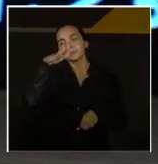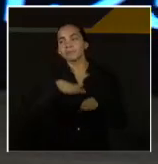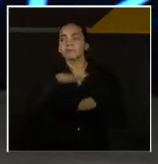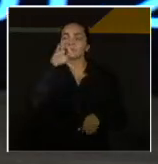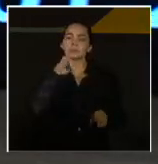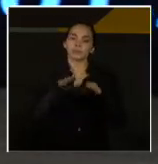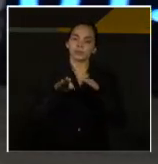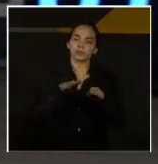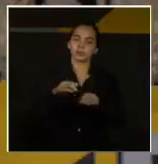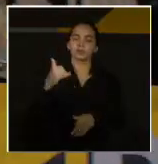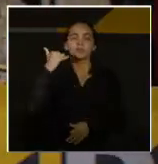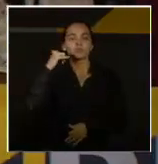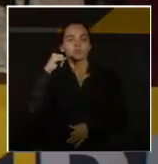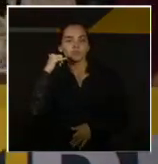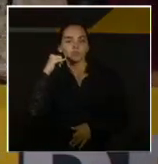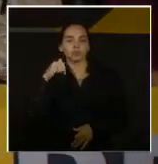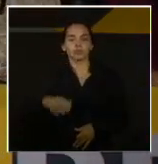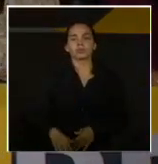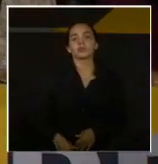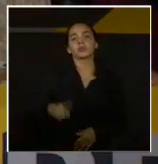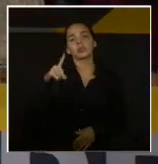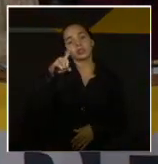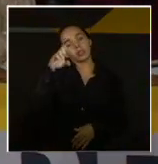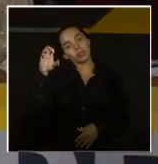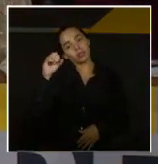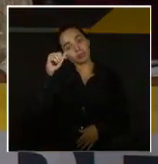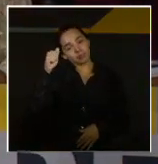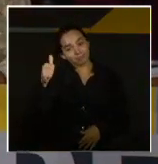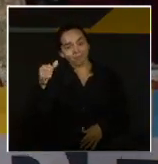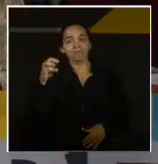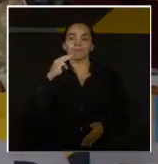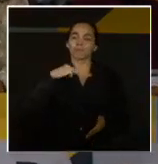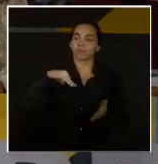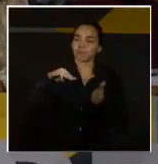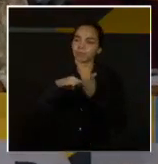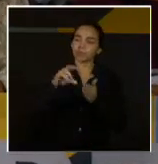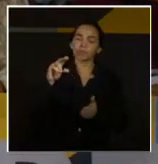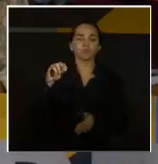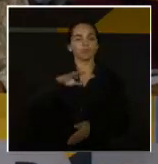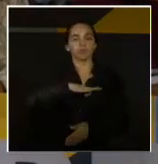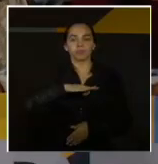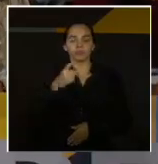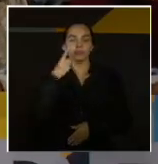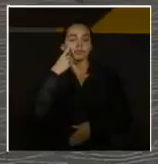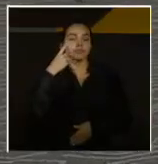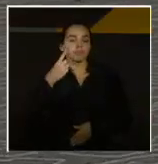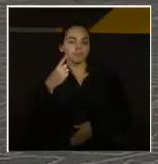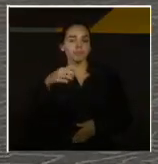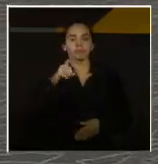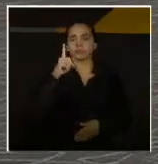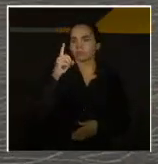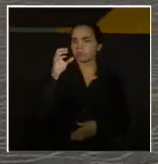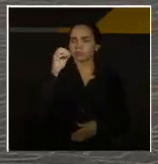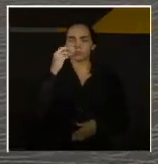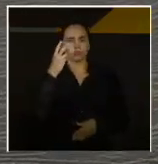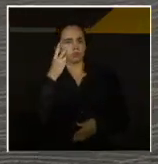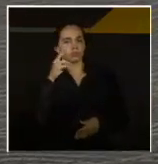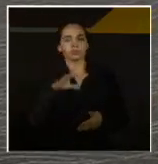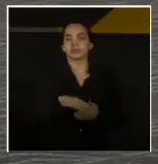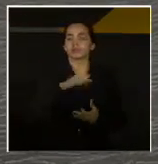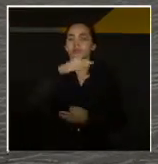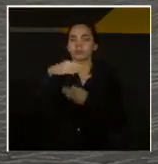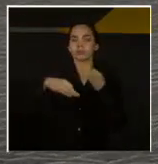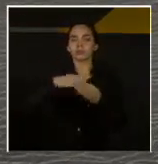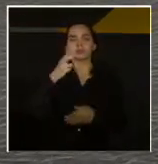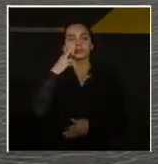un municipio. Yucatán son 106 municipios. Y no podemos quedarnos viendo nada más en el municipio en donde vivimos y